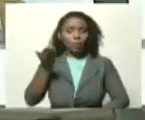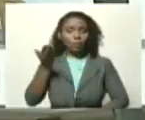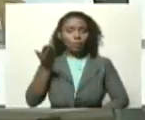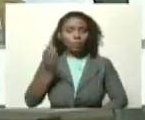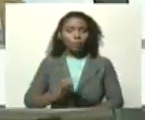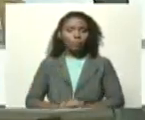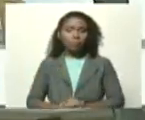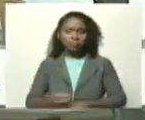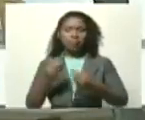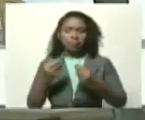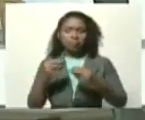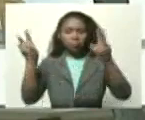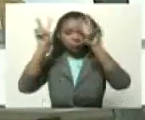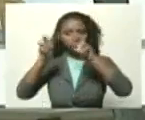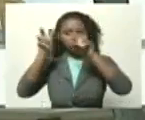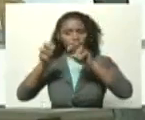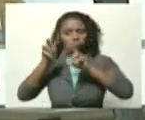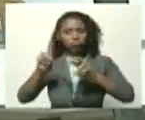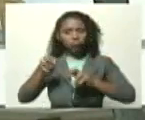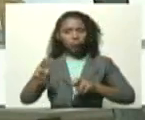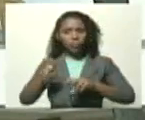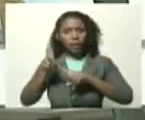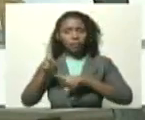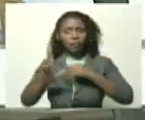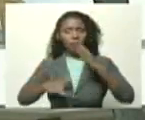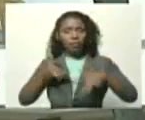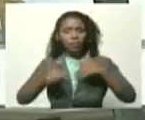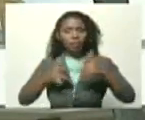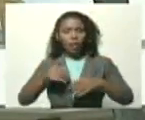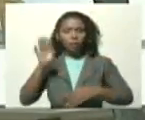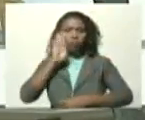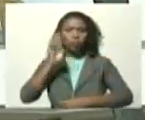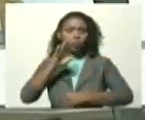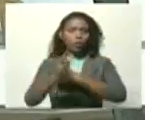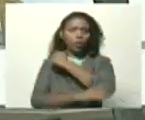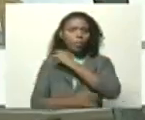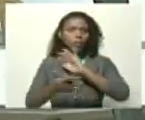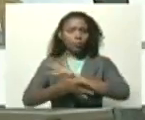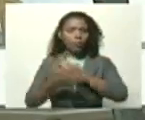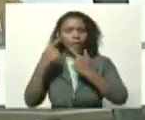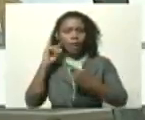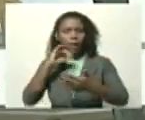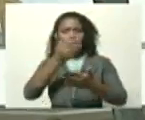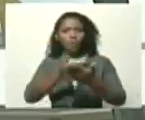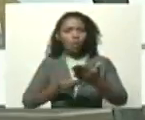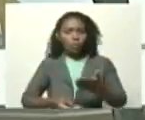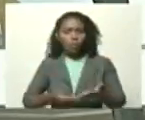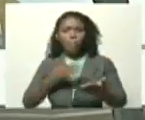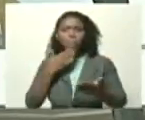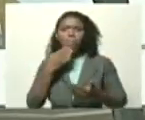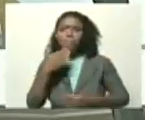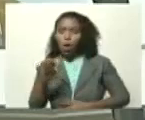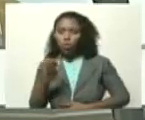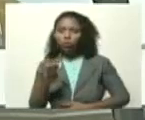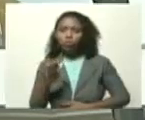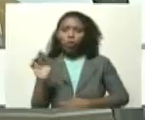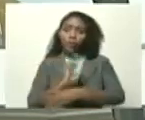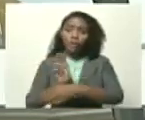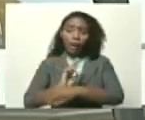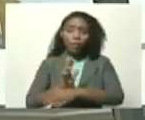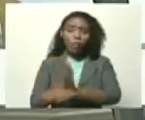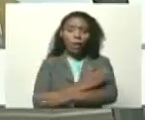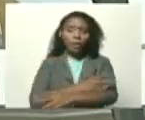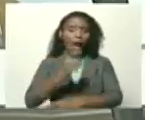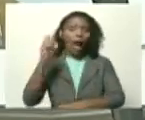comisión para investigar estos actos de corrupción. Hay que entregar un informe lo más pronto posible al fiscal general